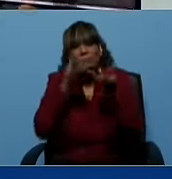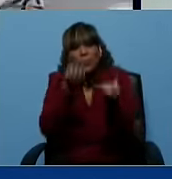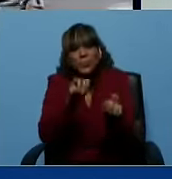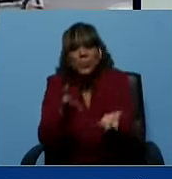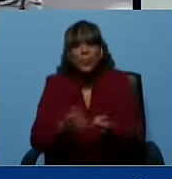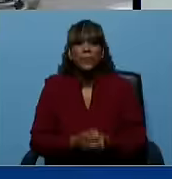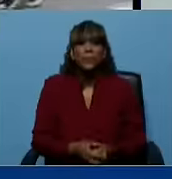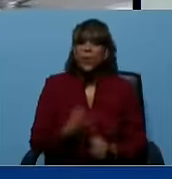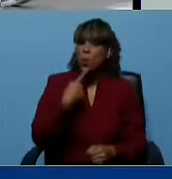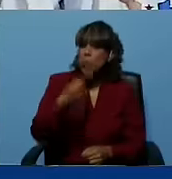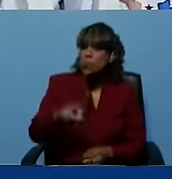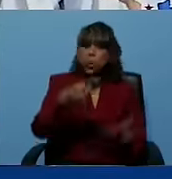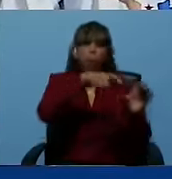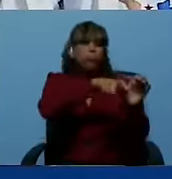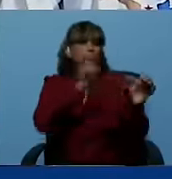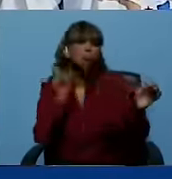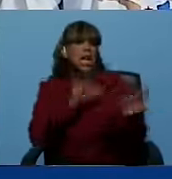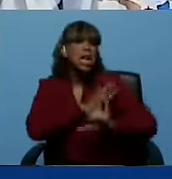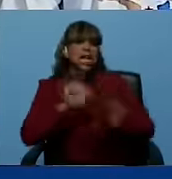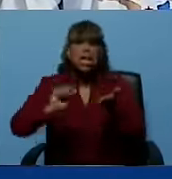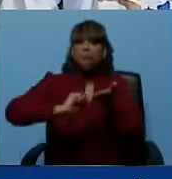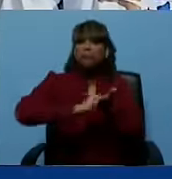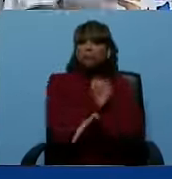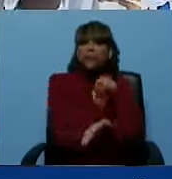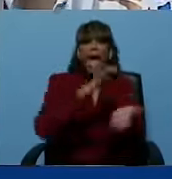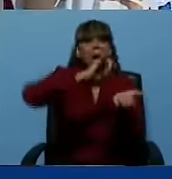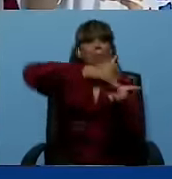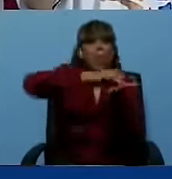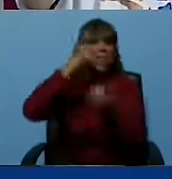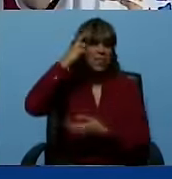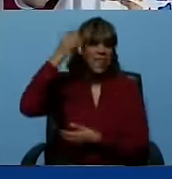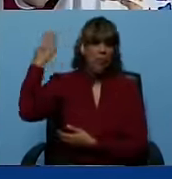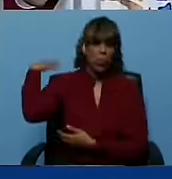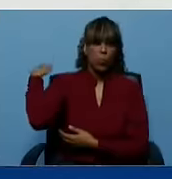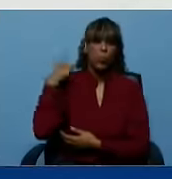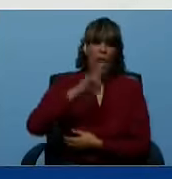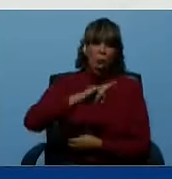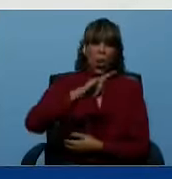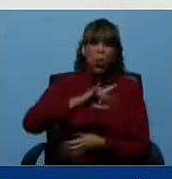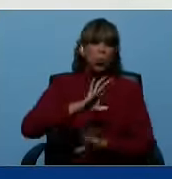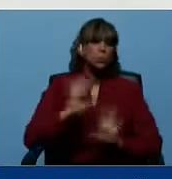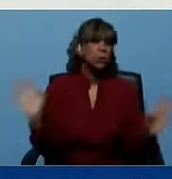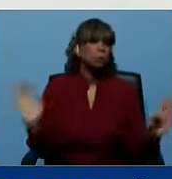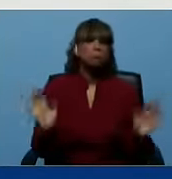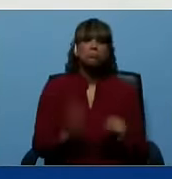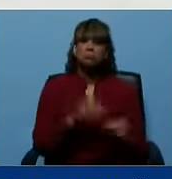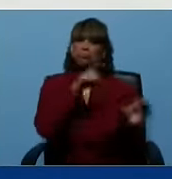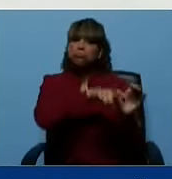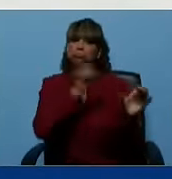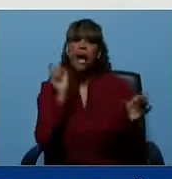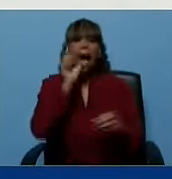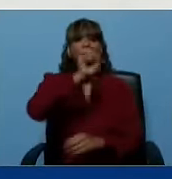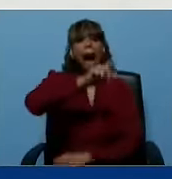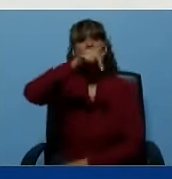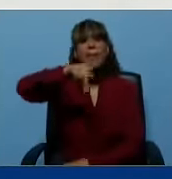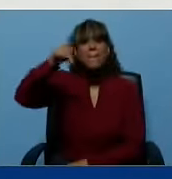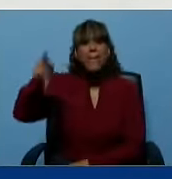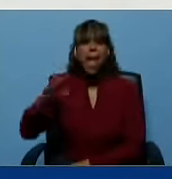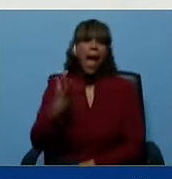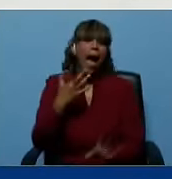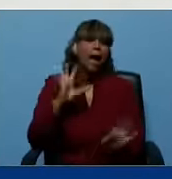Como yo desinstalé, soy libre desde el lunes. Porque las aplicaciones tipo